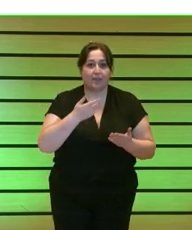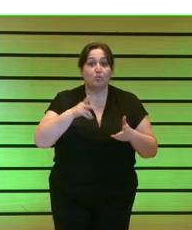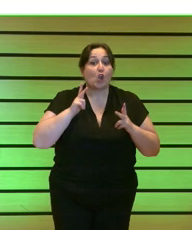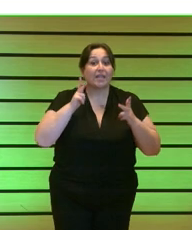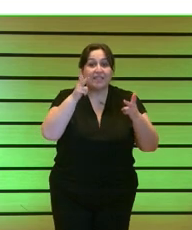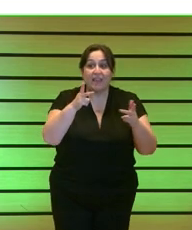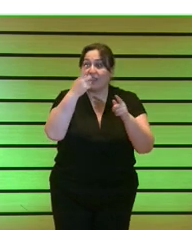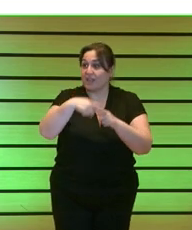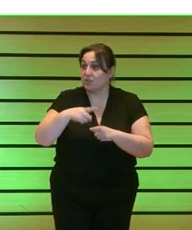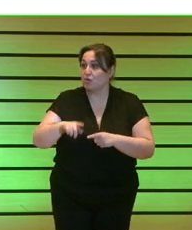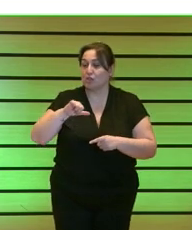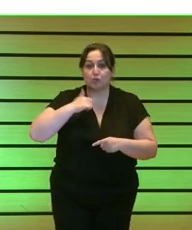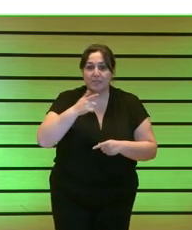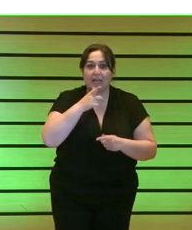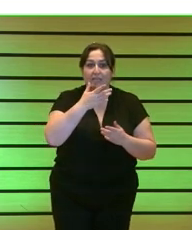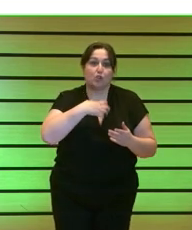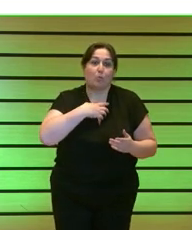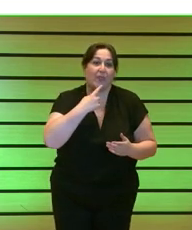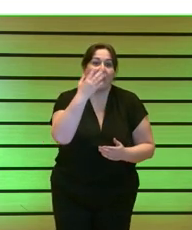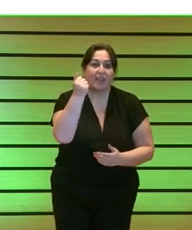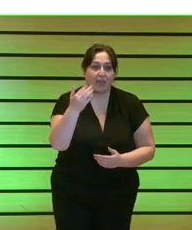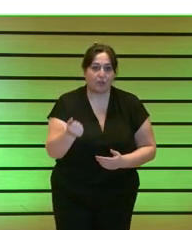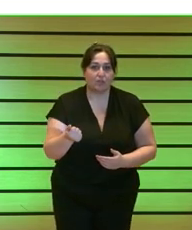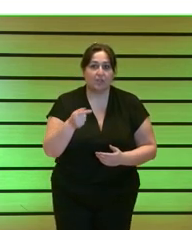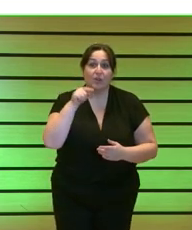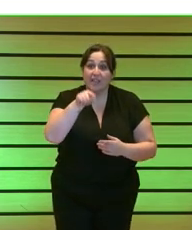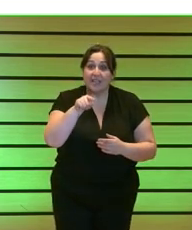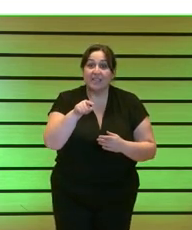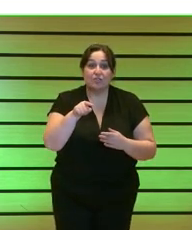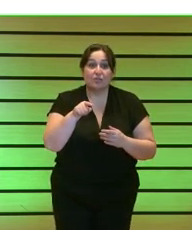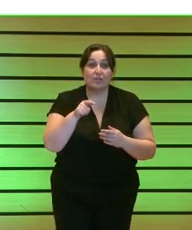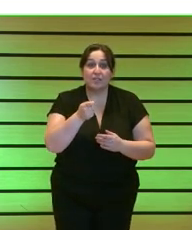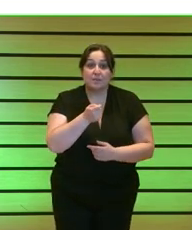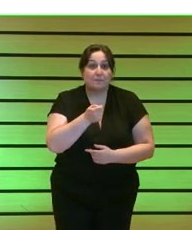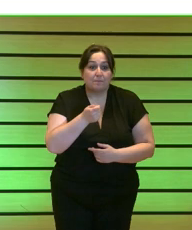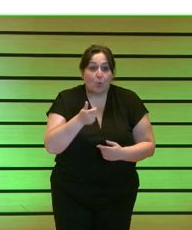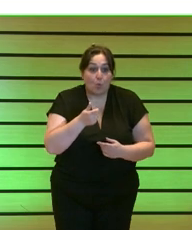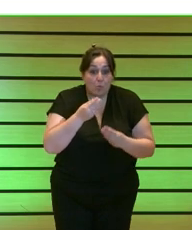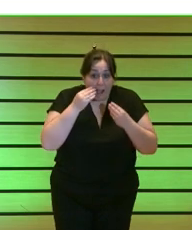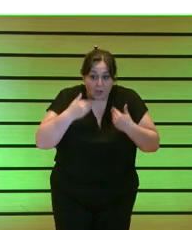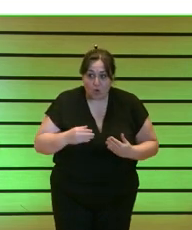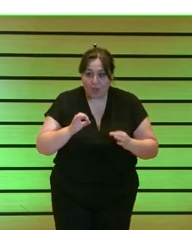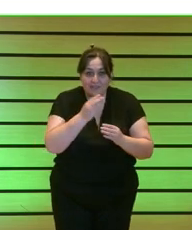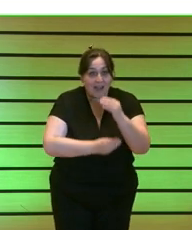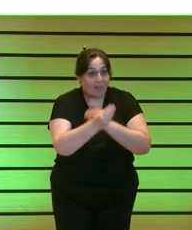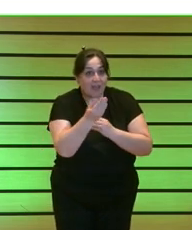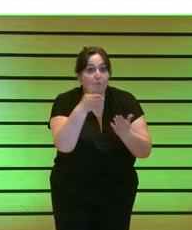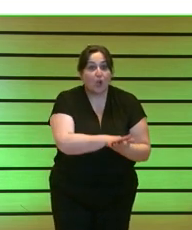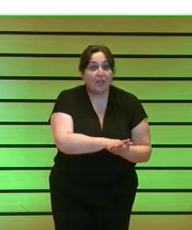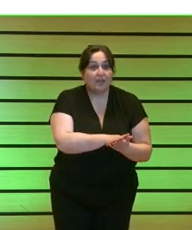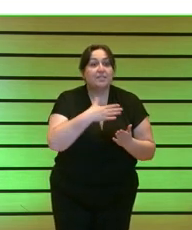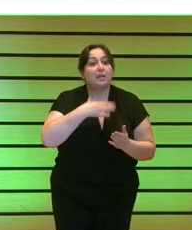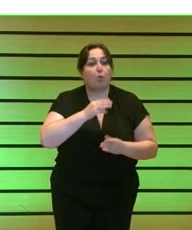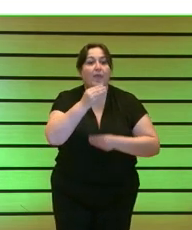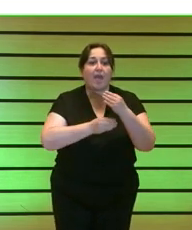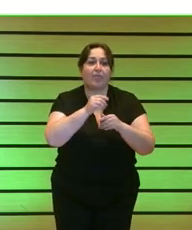donde ya no existe la posibilidad de decir adiós Bueno pues pocas cosas tan humanas como nacer y morir y se puede hacer de